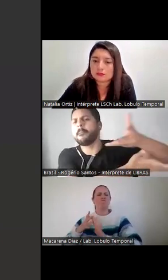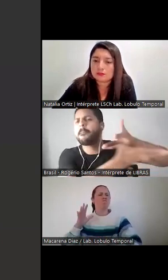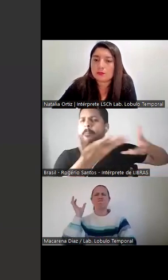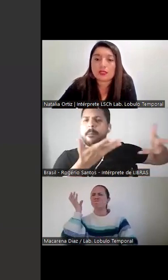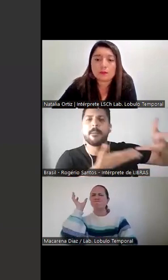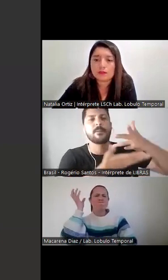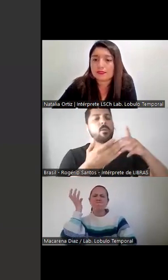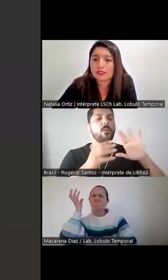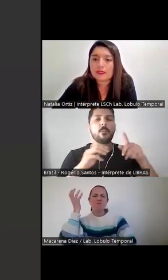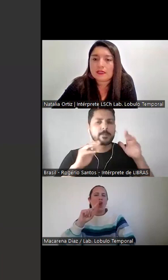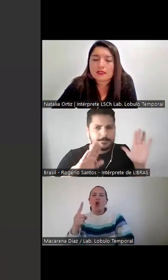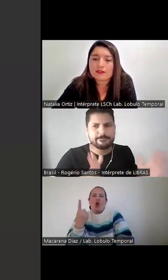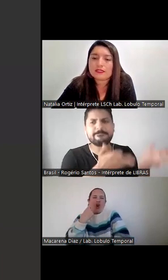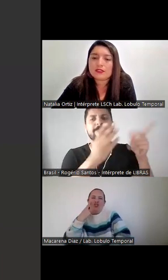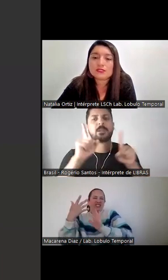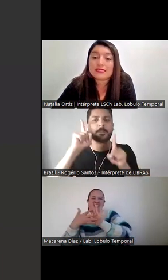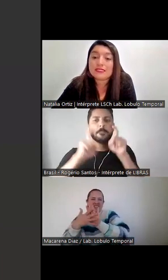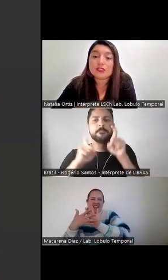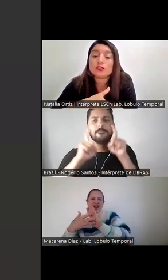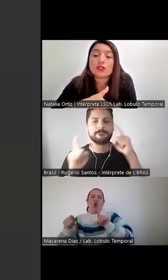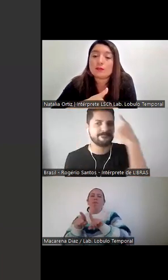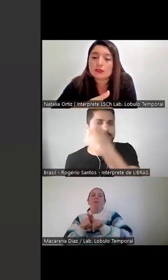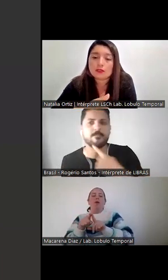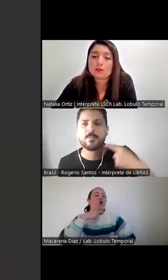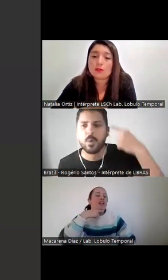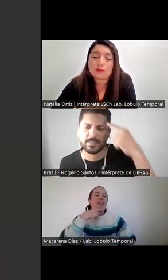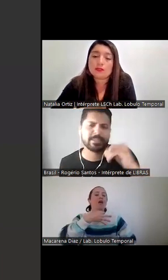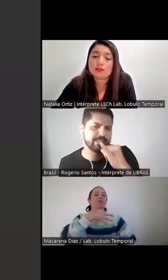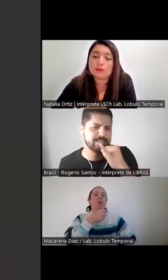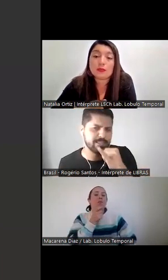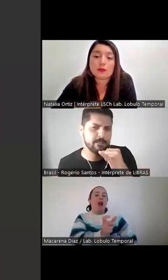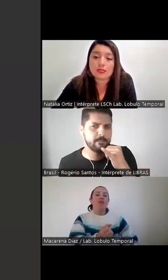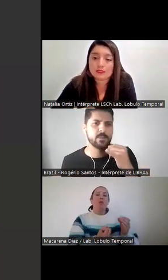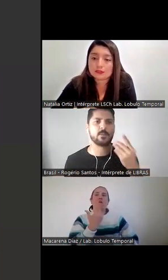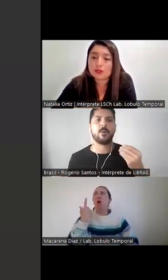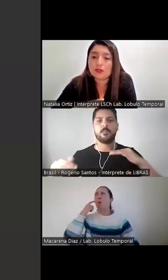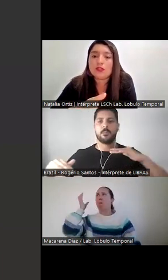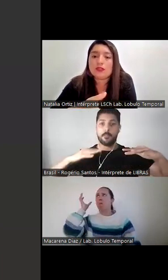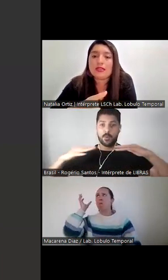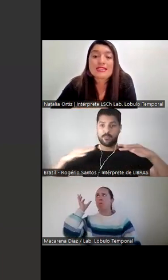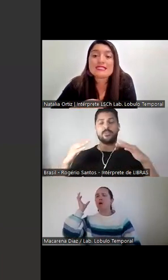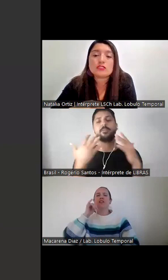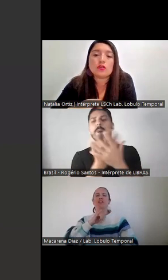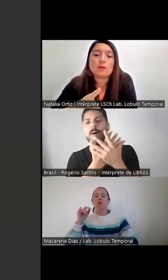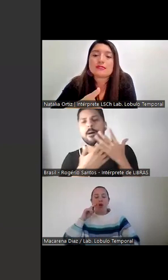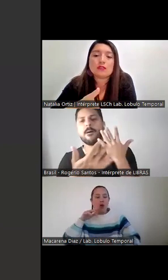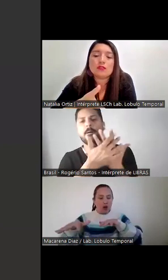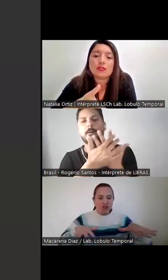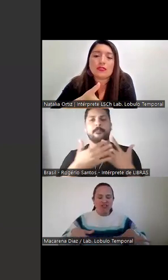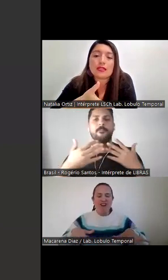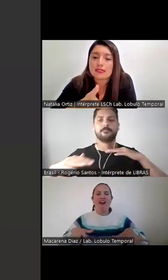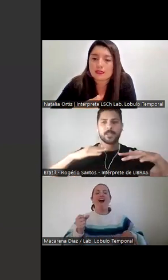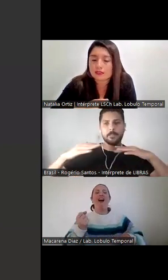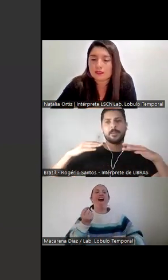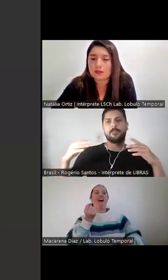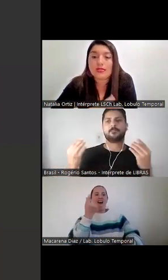expresión, por ejemplo, facial, que a veces no se entiende solamente con los movimientos manuales, o solo pensando